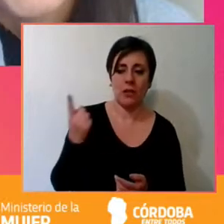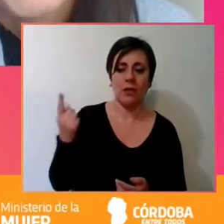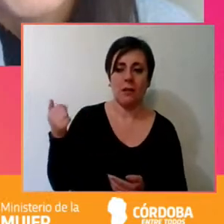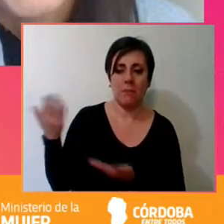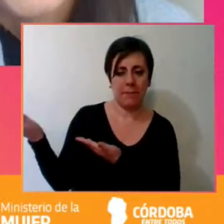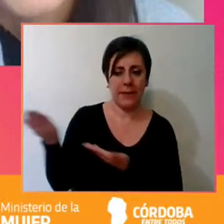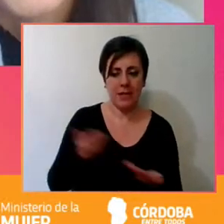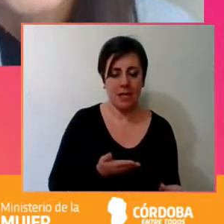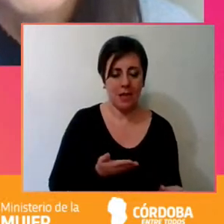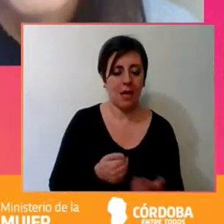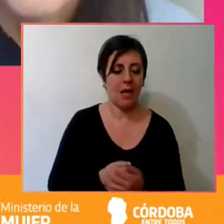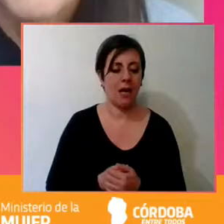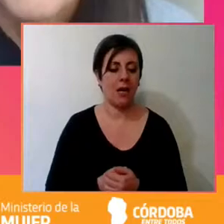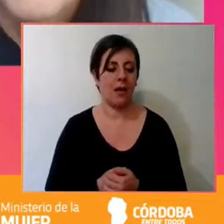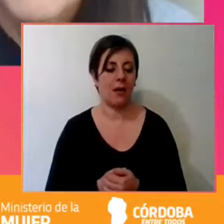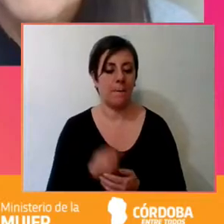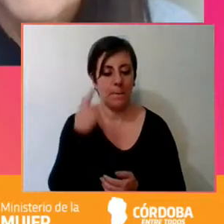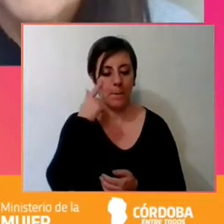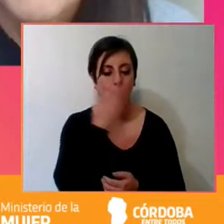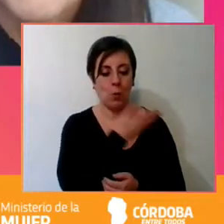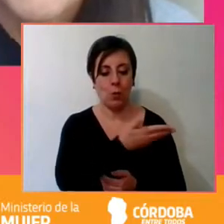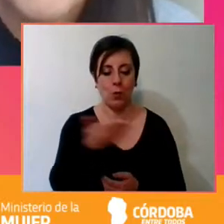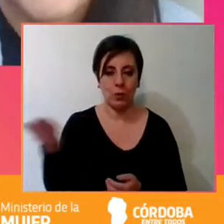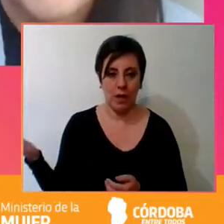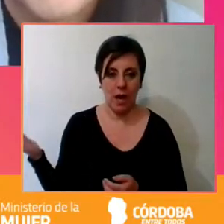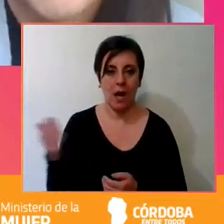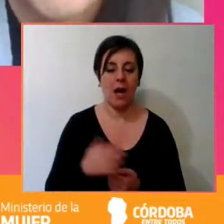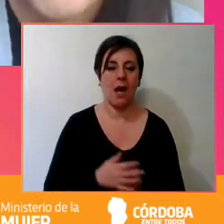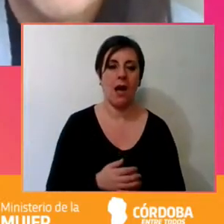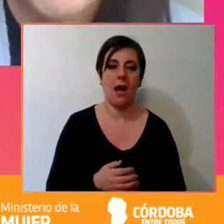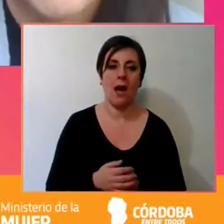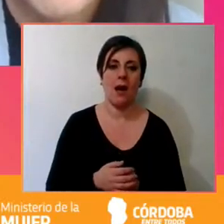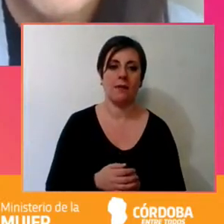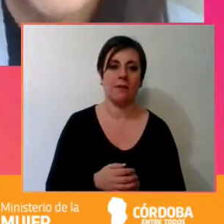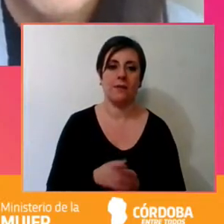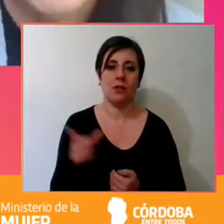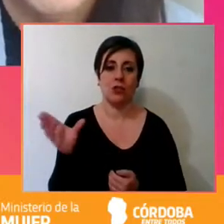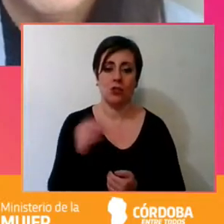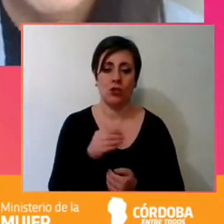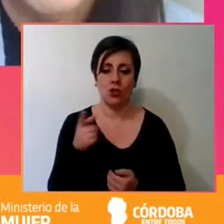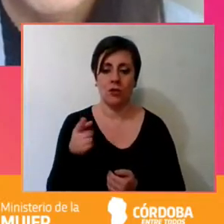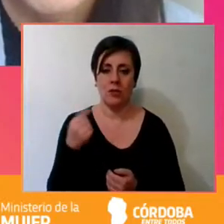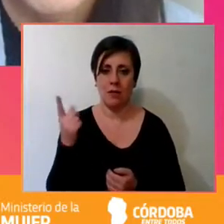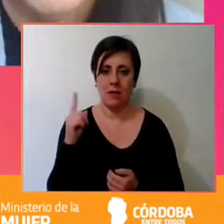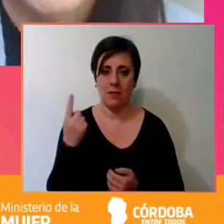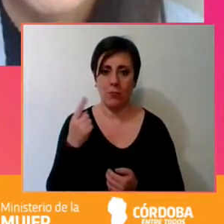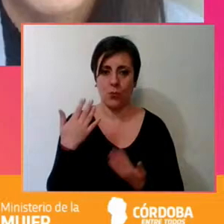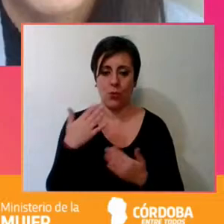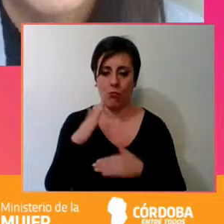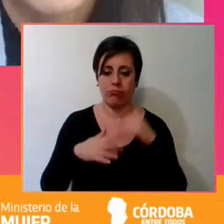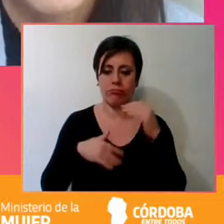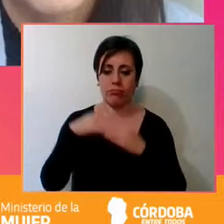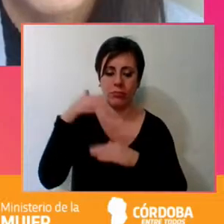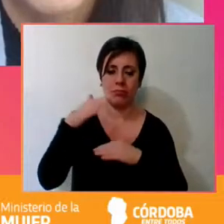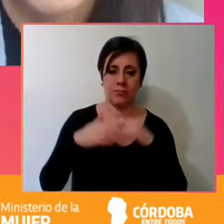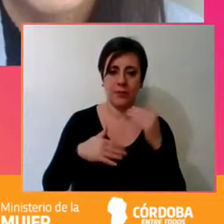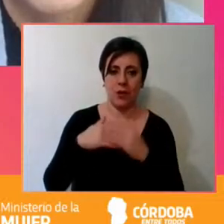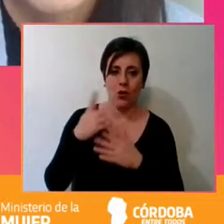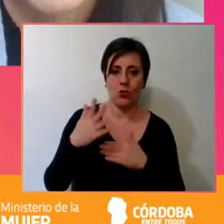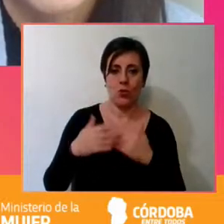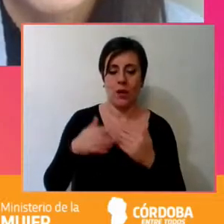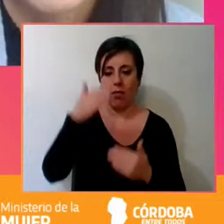presentarla, poder mostrarles todo lo que ha sido capaz de construir esta mujer y todos los